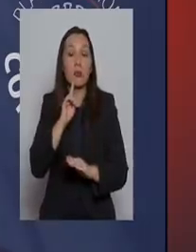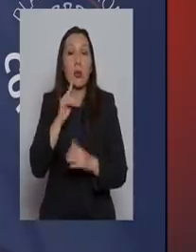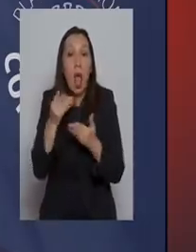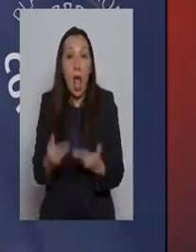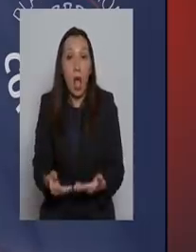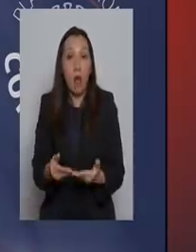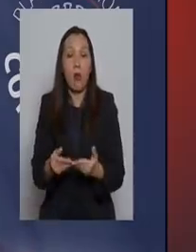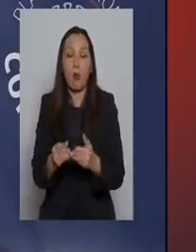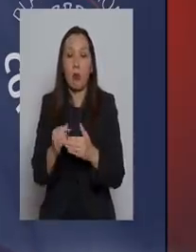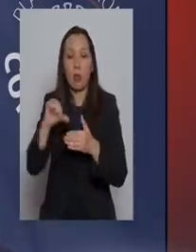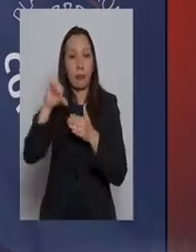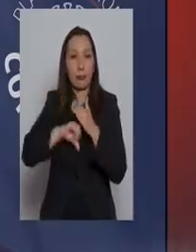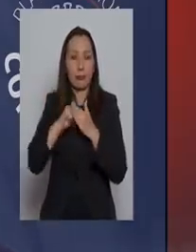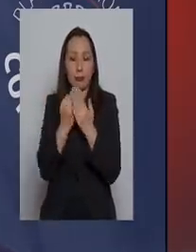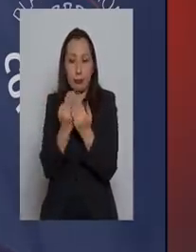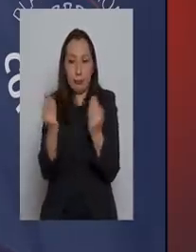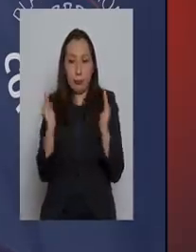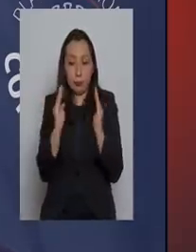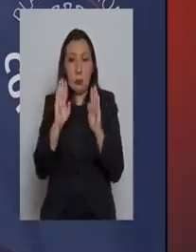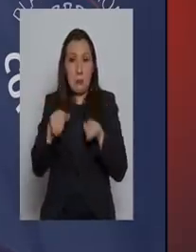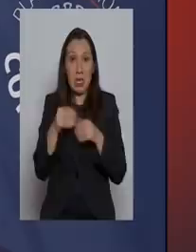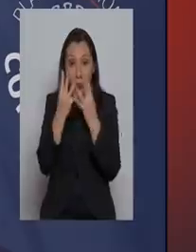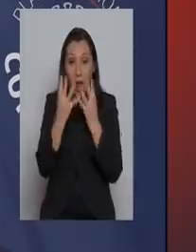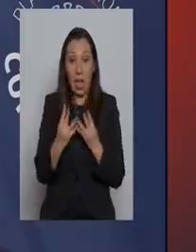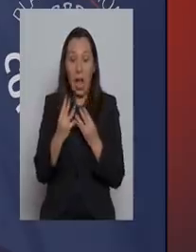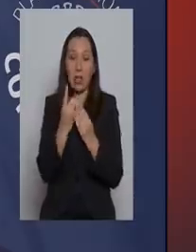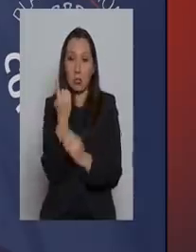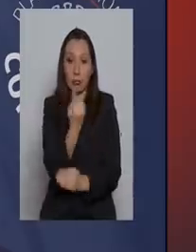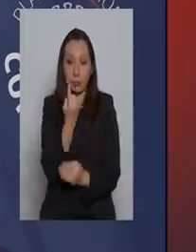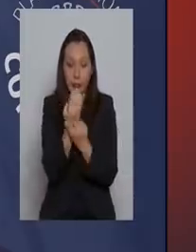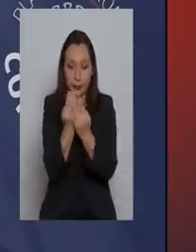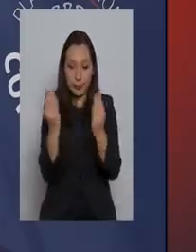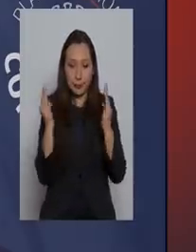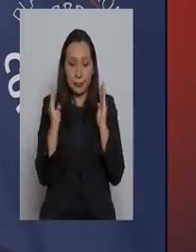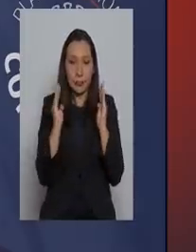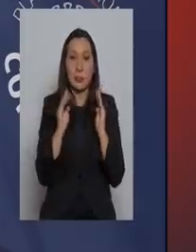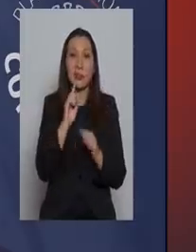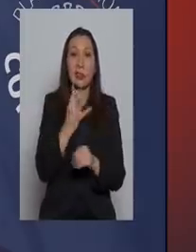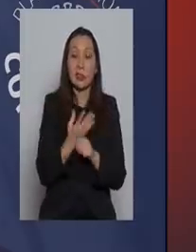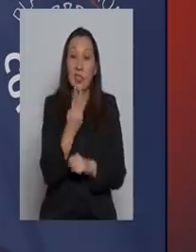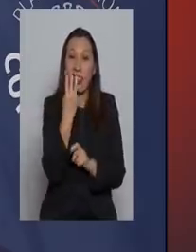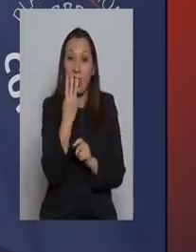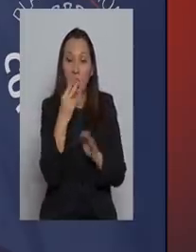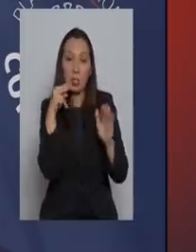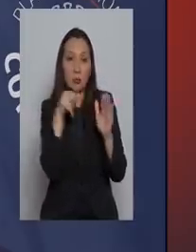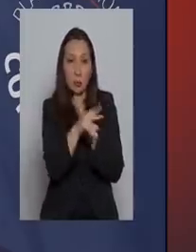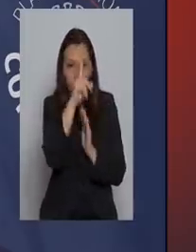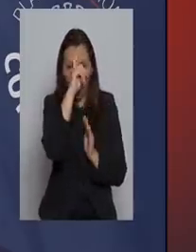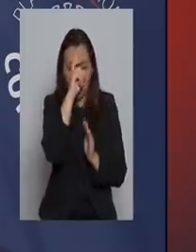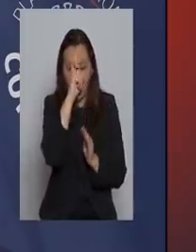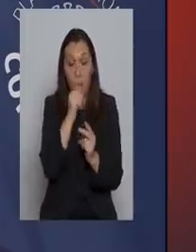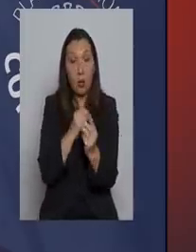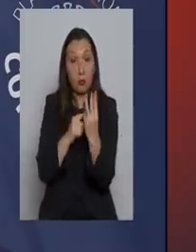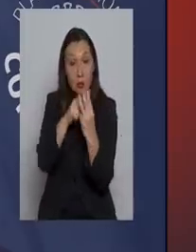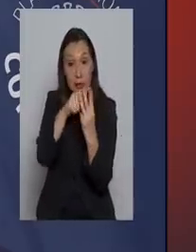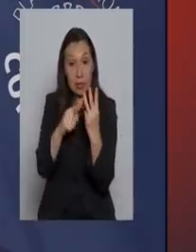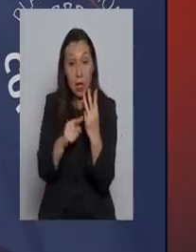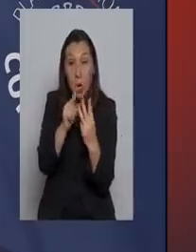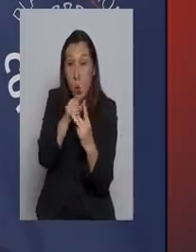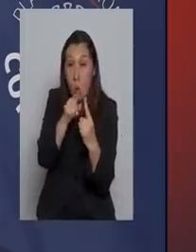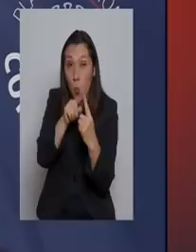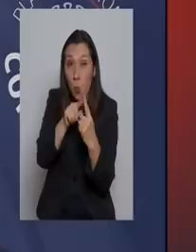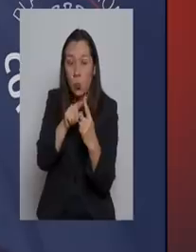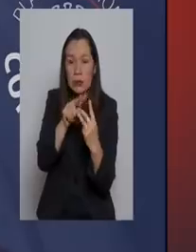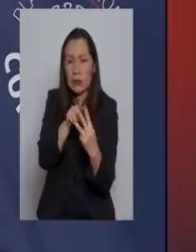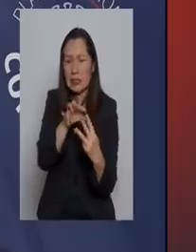haciendo aislamiento en el propio recinto penitenciario. Hay 3 hospitalizados, uno de ellos extremadamente